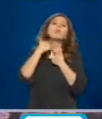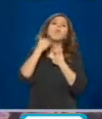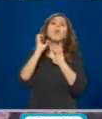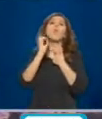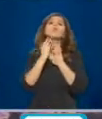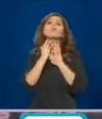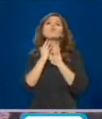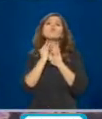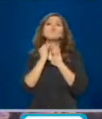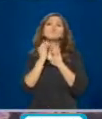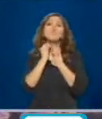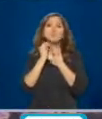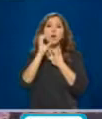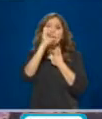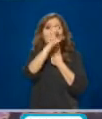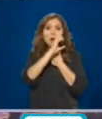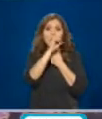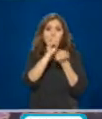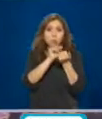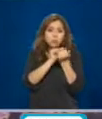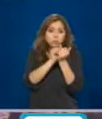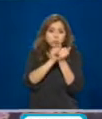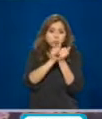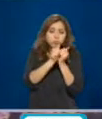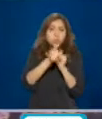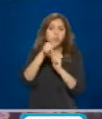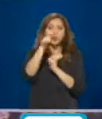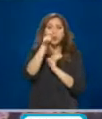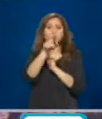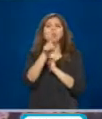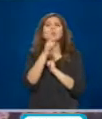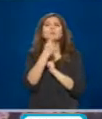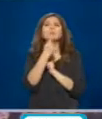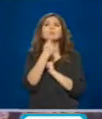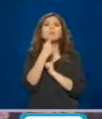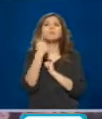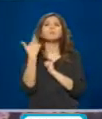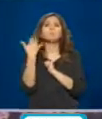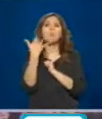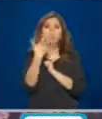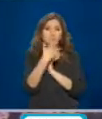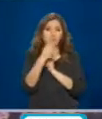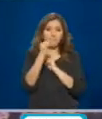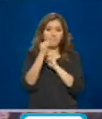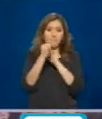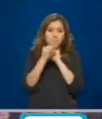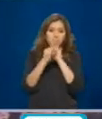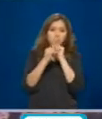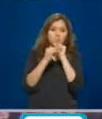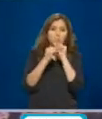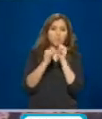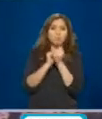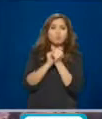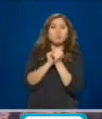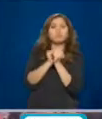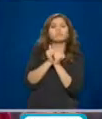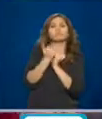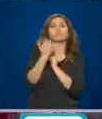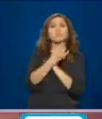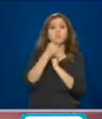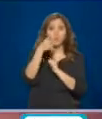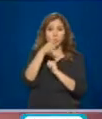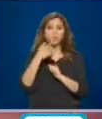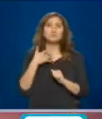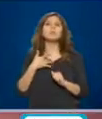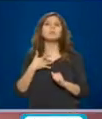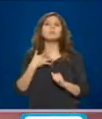sensación caliente Claro. y tú tienes además la experiencia de un sabor rico y a lo mejor llegas a tener un orgasmo tan solo de